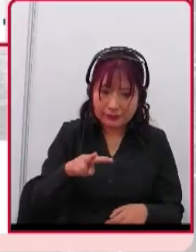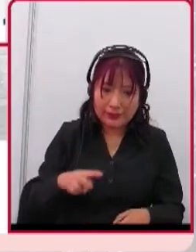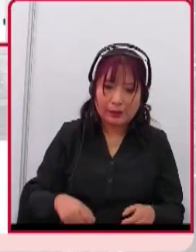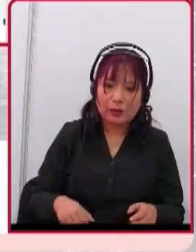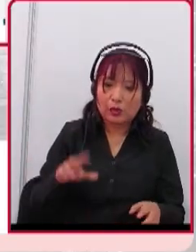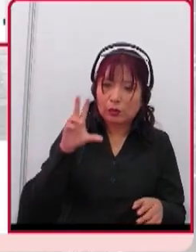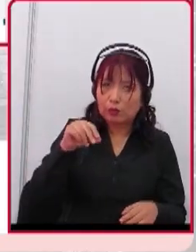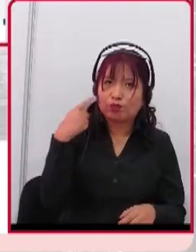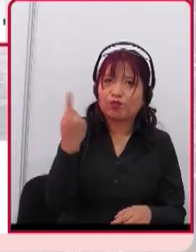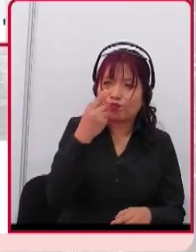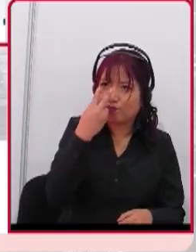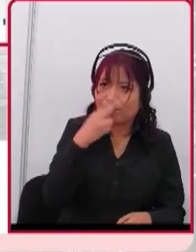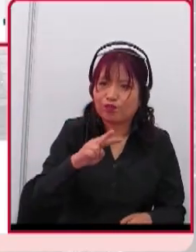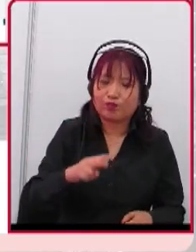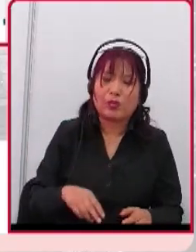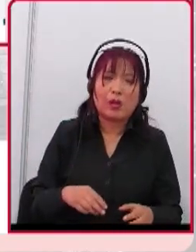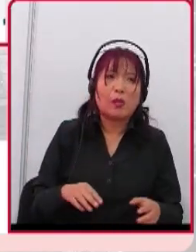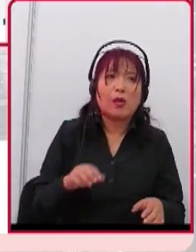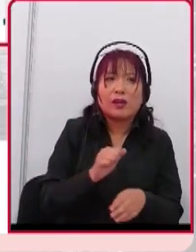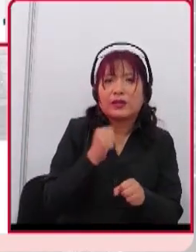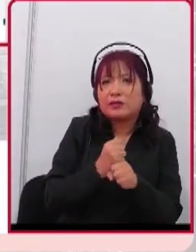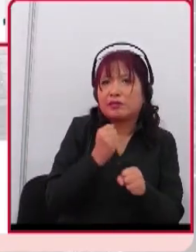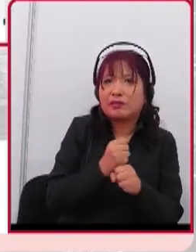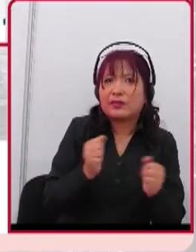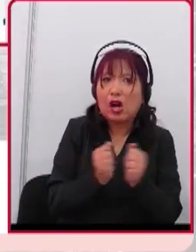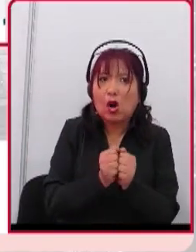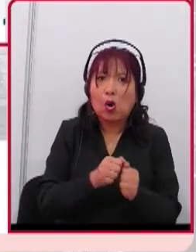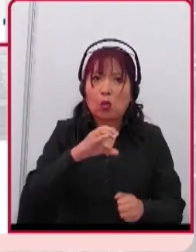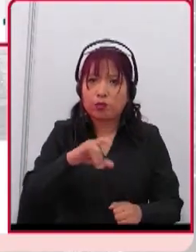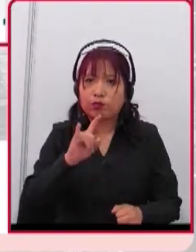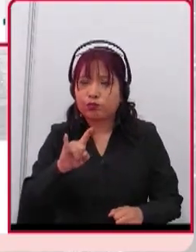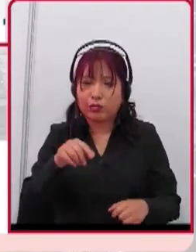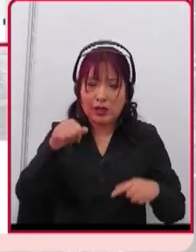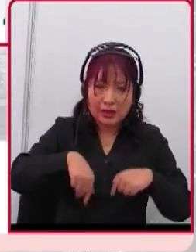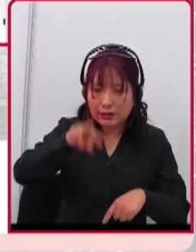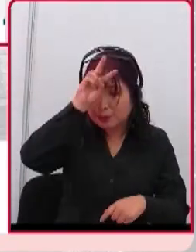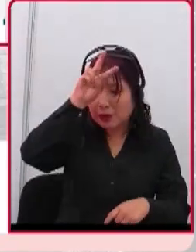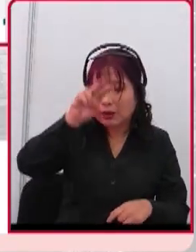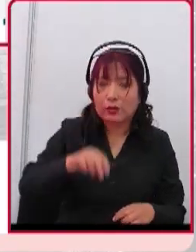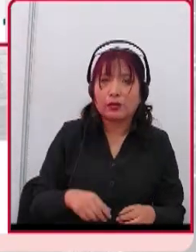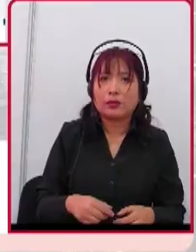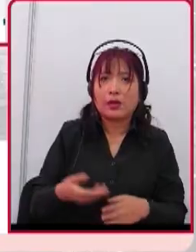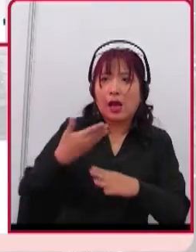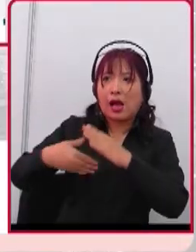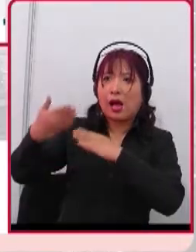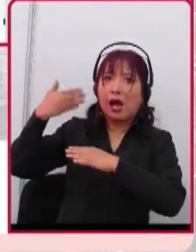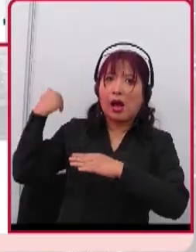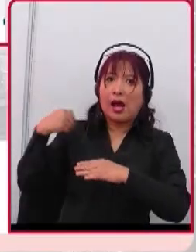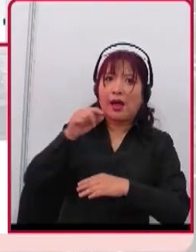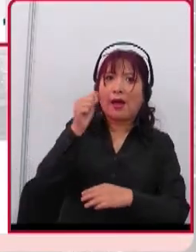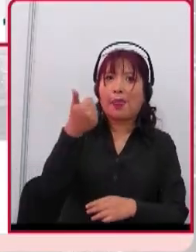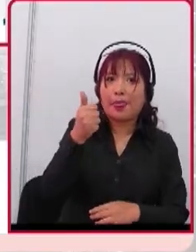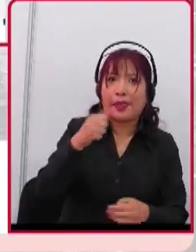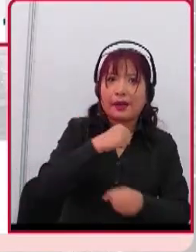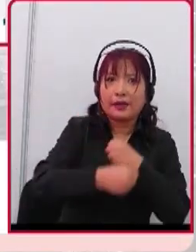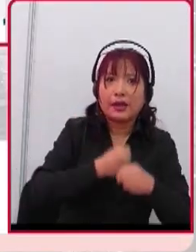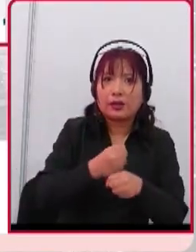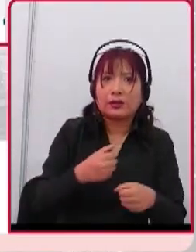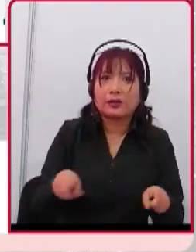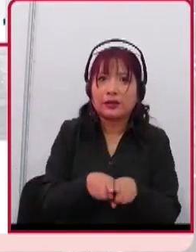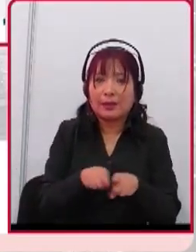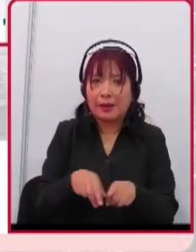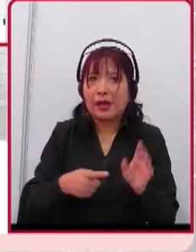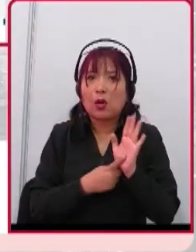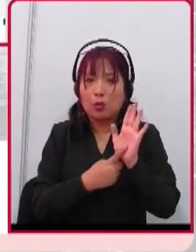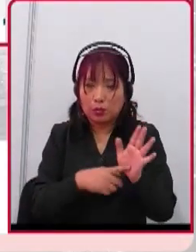producción de cobre en el Perú en los últimos 10 años, sino que también nos muestra que el Perú tiene una larga